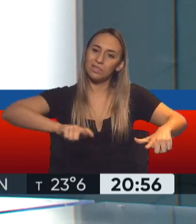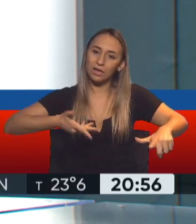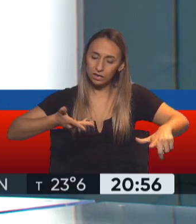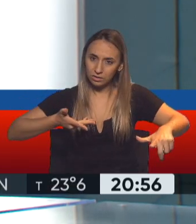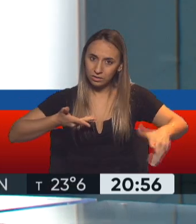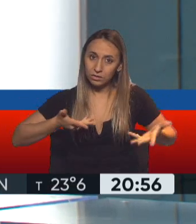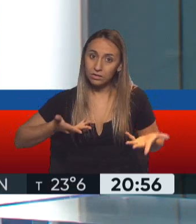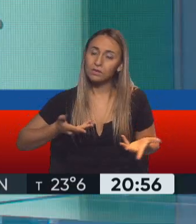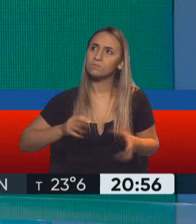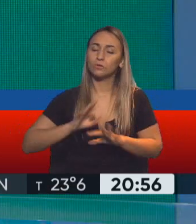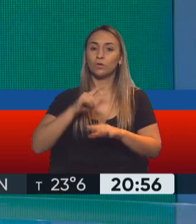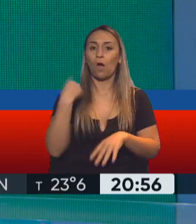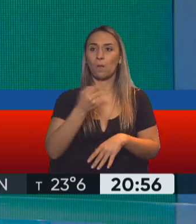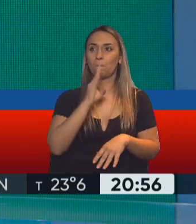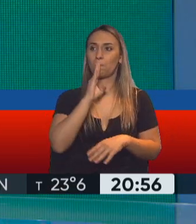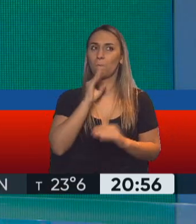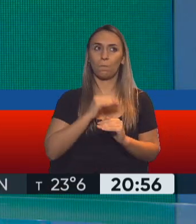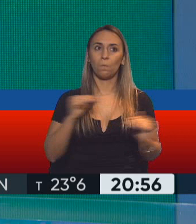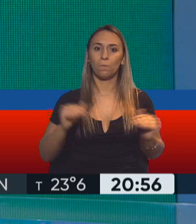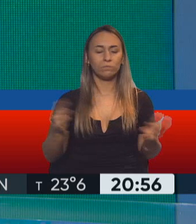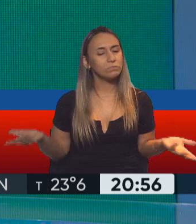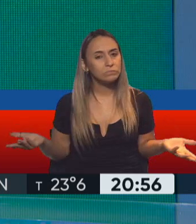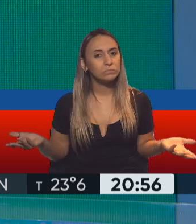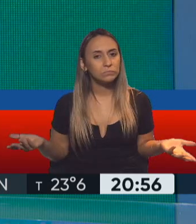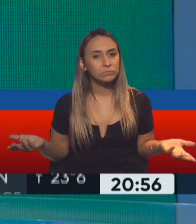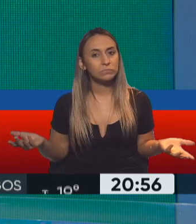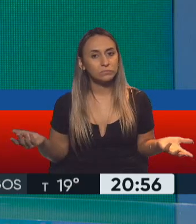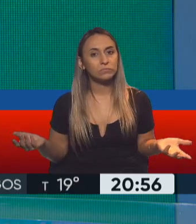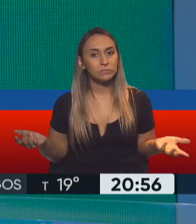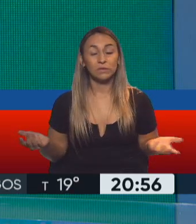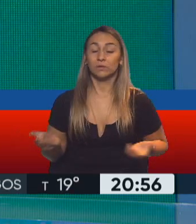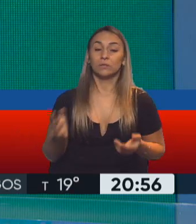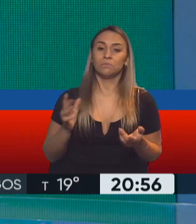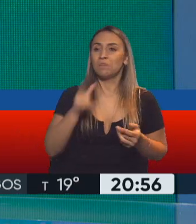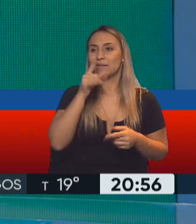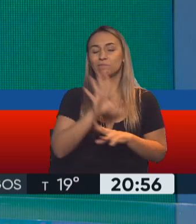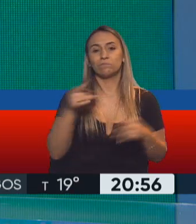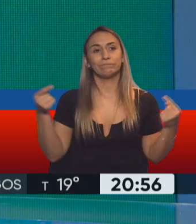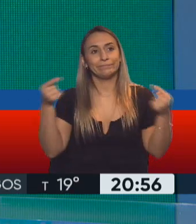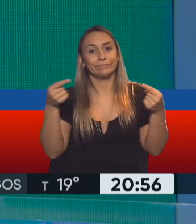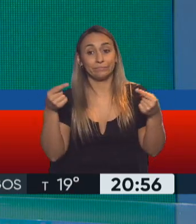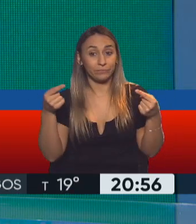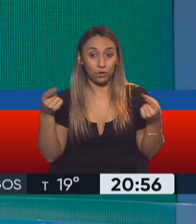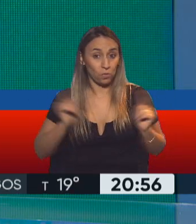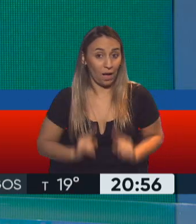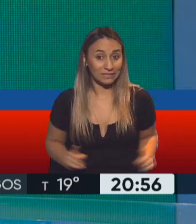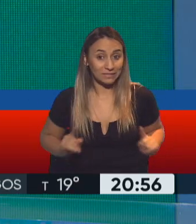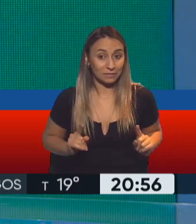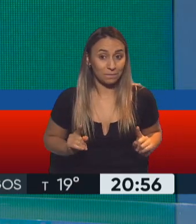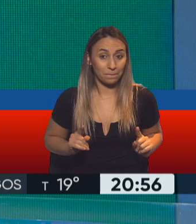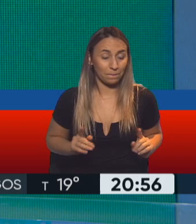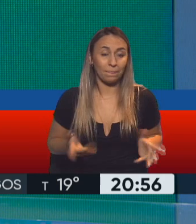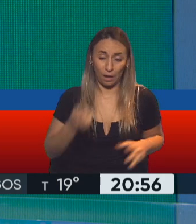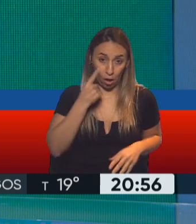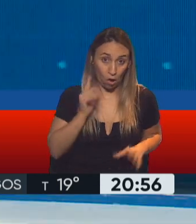la música otro día dice era el mismo conservado arceo que parece contradictorio pero que efectivamente no le digo ojo con esto de